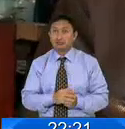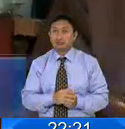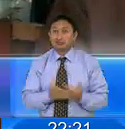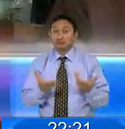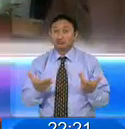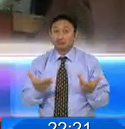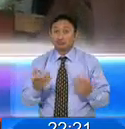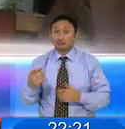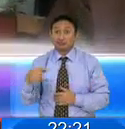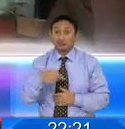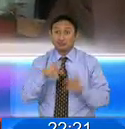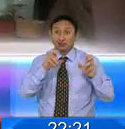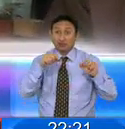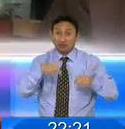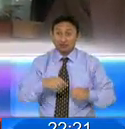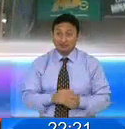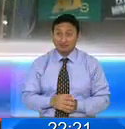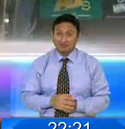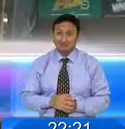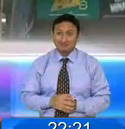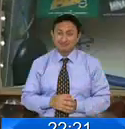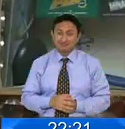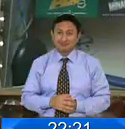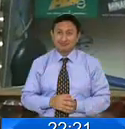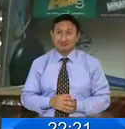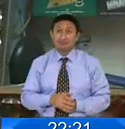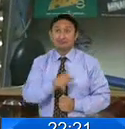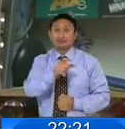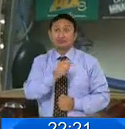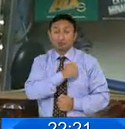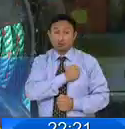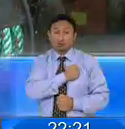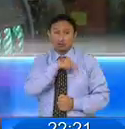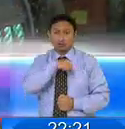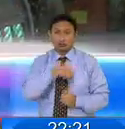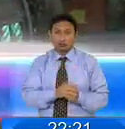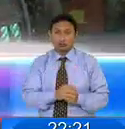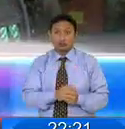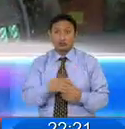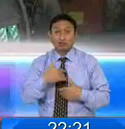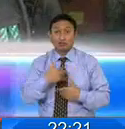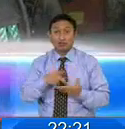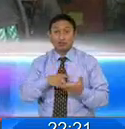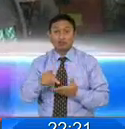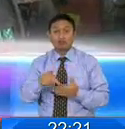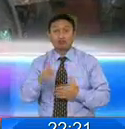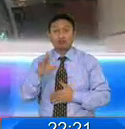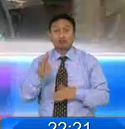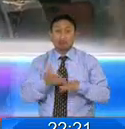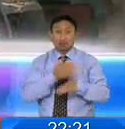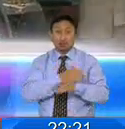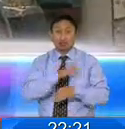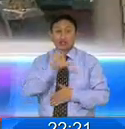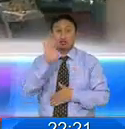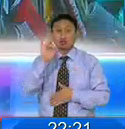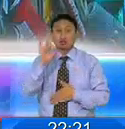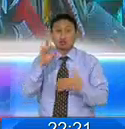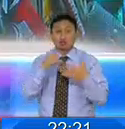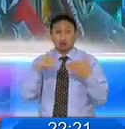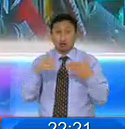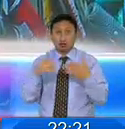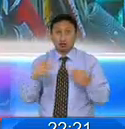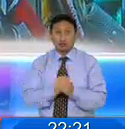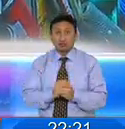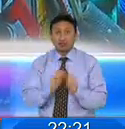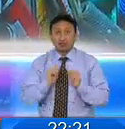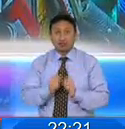el acto de cometer con una niña. El dueño de la ferretería relató que incluso pagaron $8 anticipados por el plástico, dinero